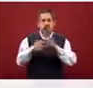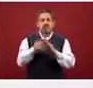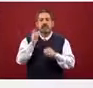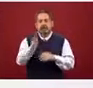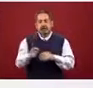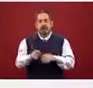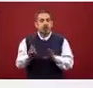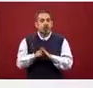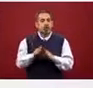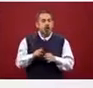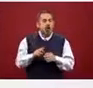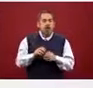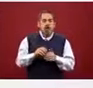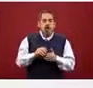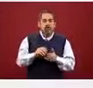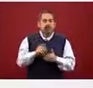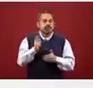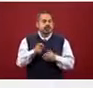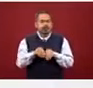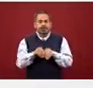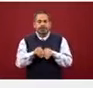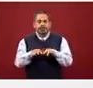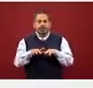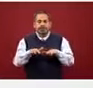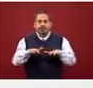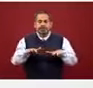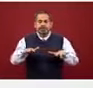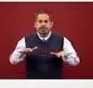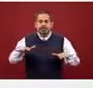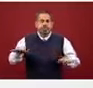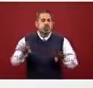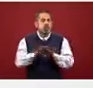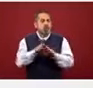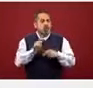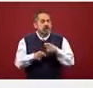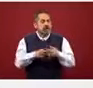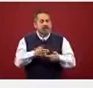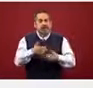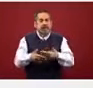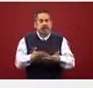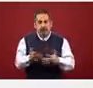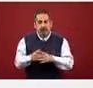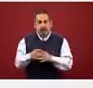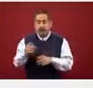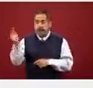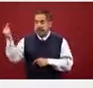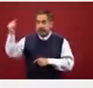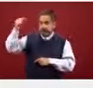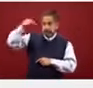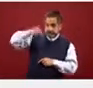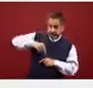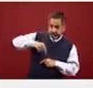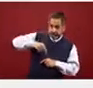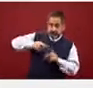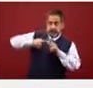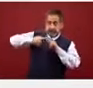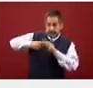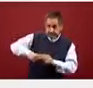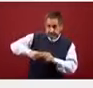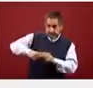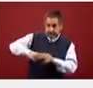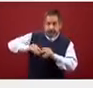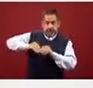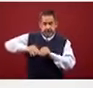con esta progresión que se espera la epidemia tenga desde la fase de importación del virus, importación de